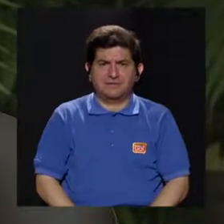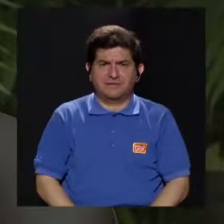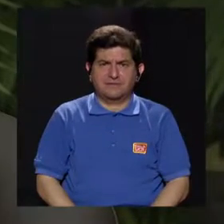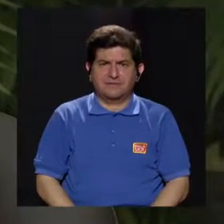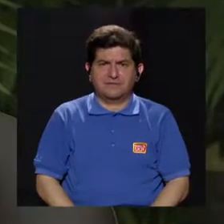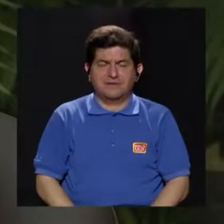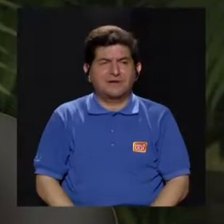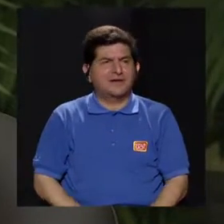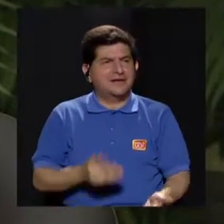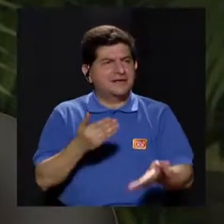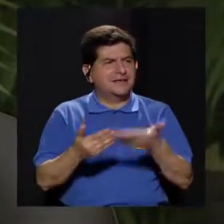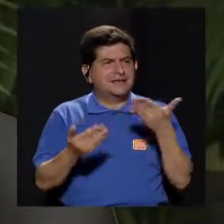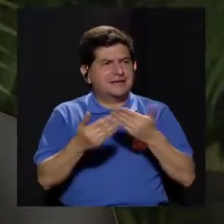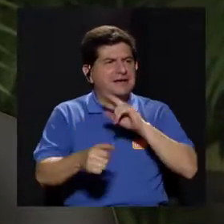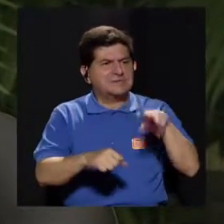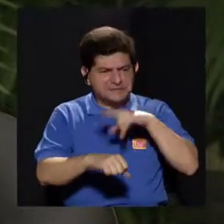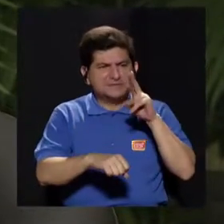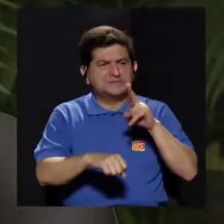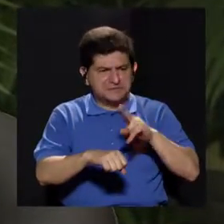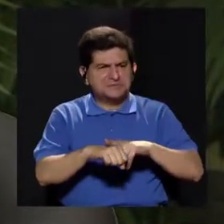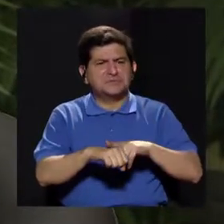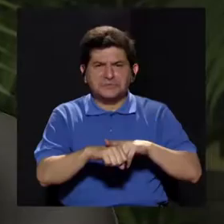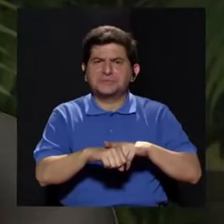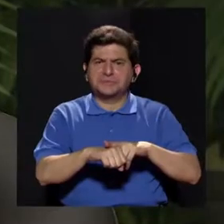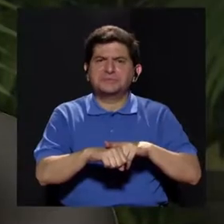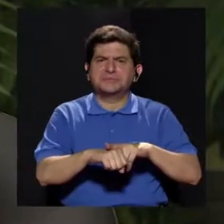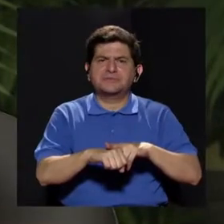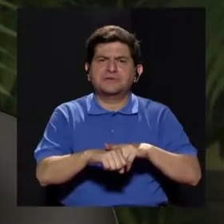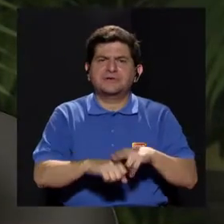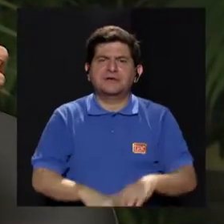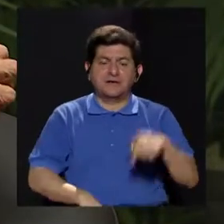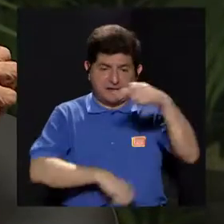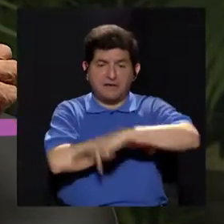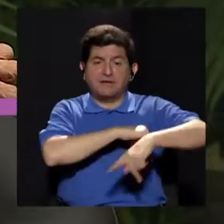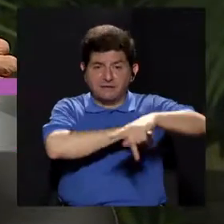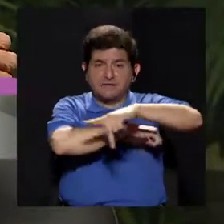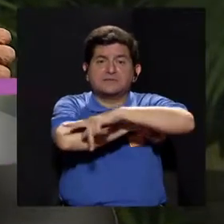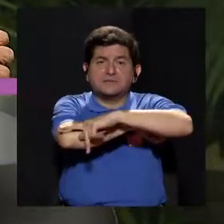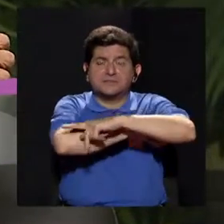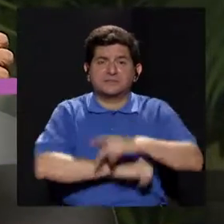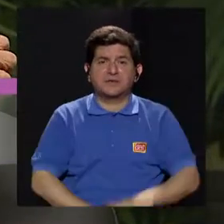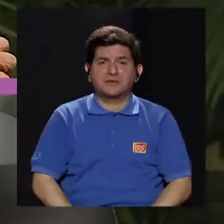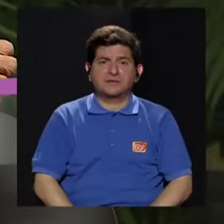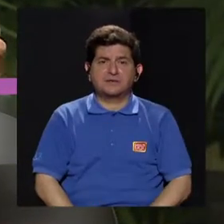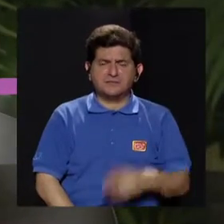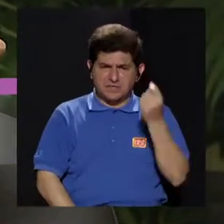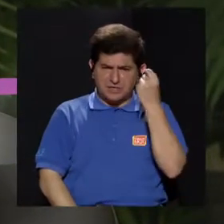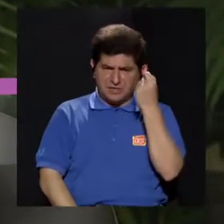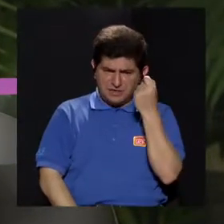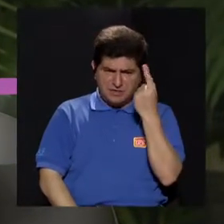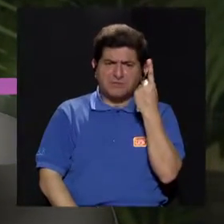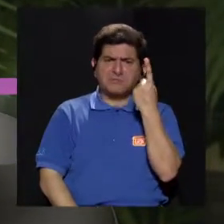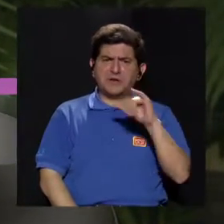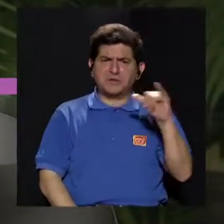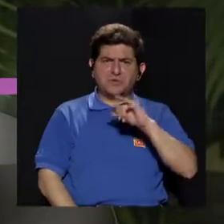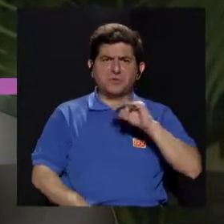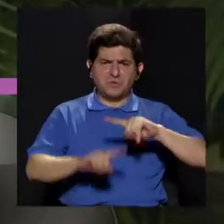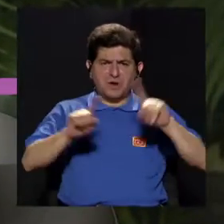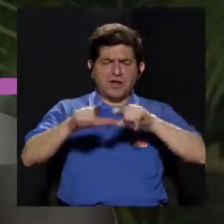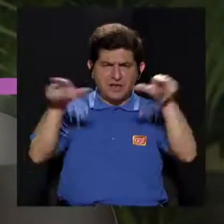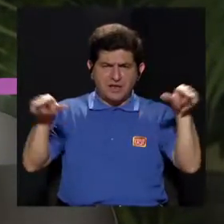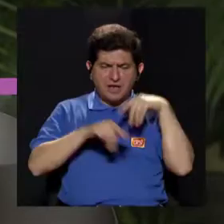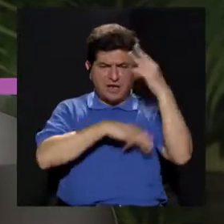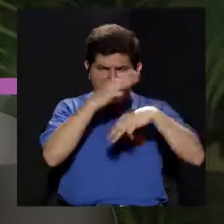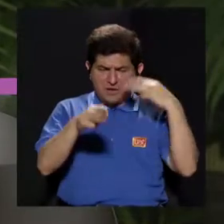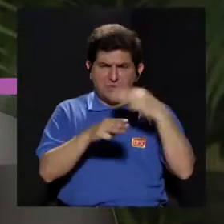la que vemos más frecuentemente en nuestro país y entiendo que en otras partes del mundo,